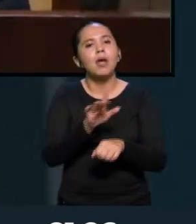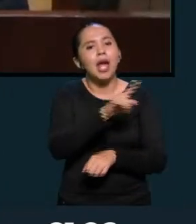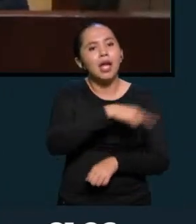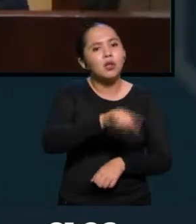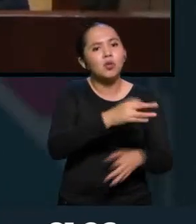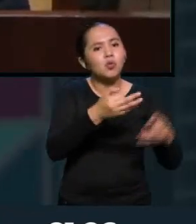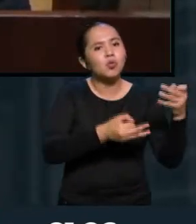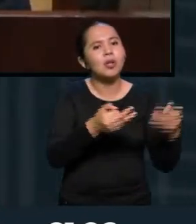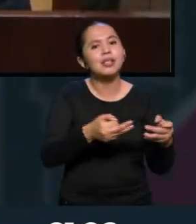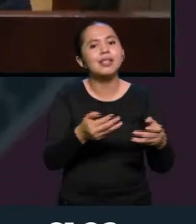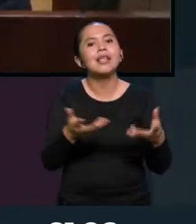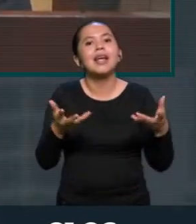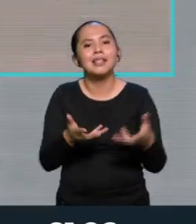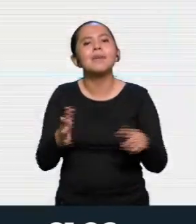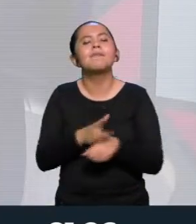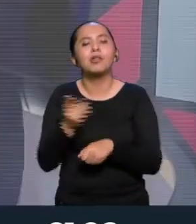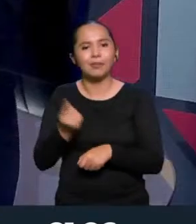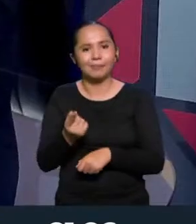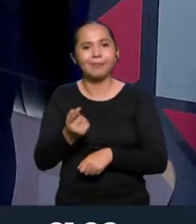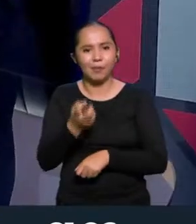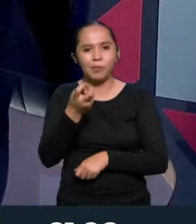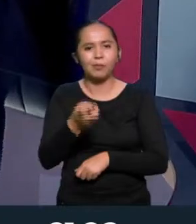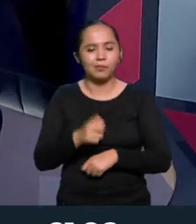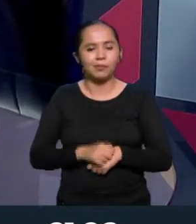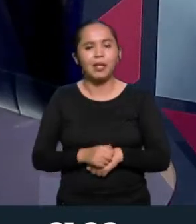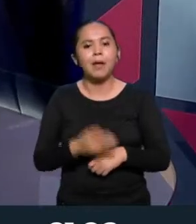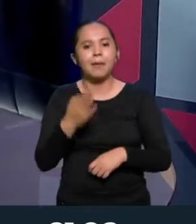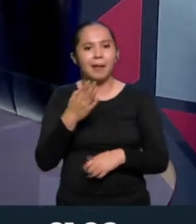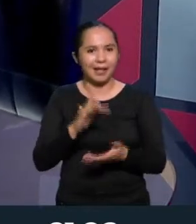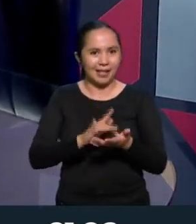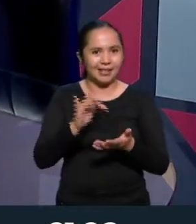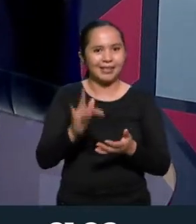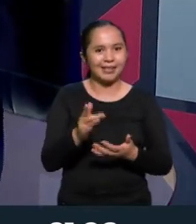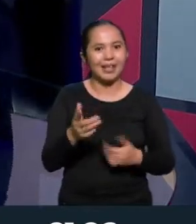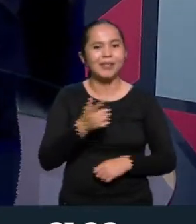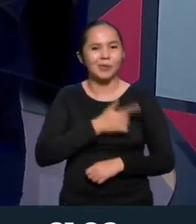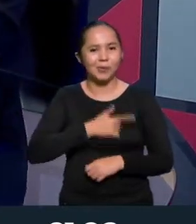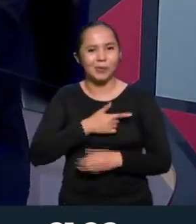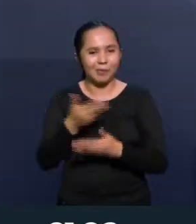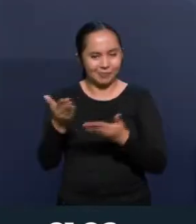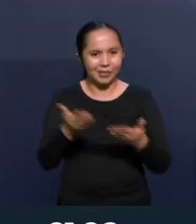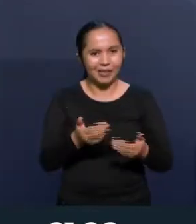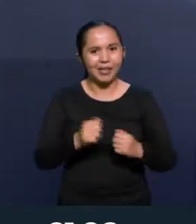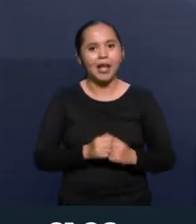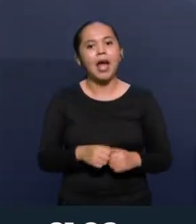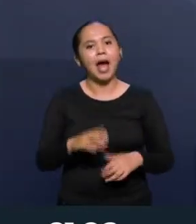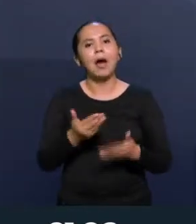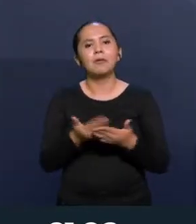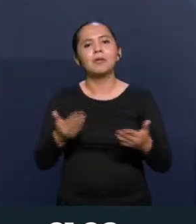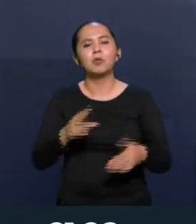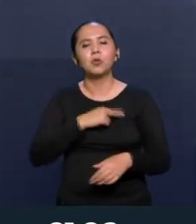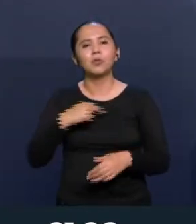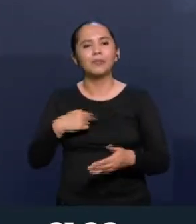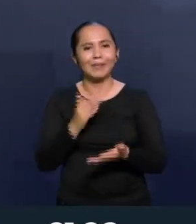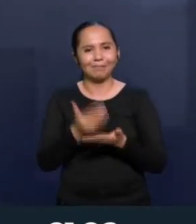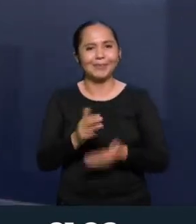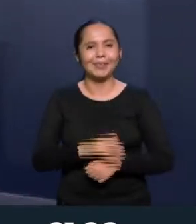esto. Excelente. Hamlet, pues te agradezco mucho por acompañarnos. Muchas gracias, por acá Braulio. pronto y nosotros vamos a una pausa y ya regresamos.